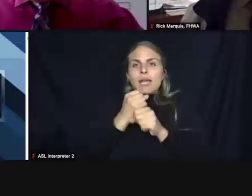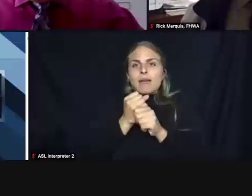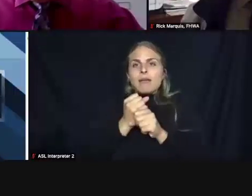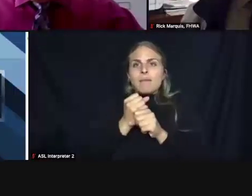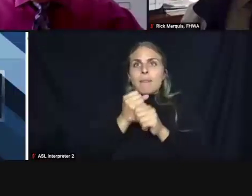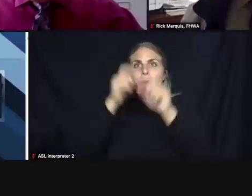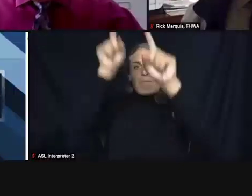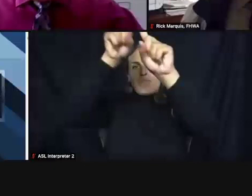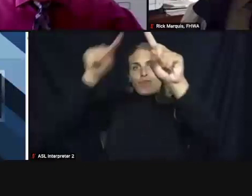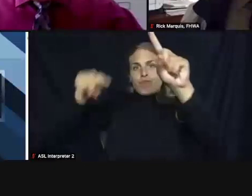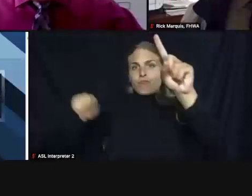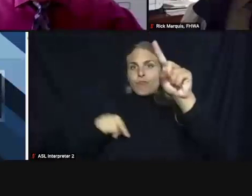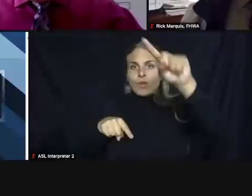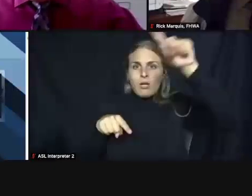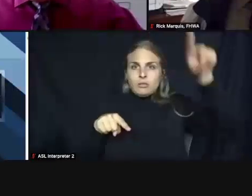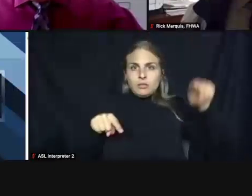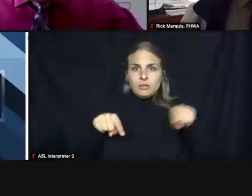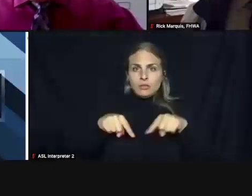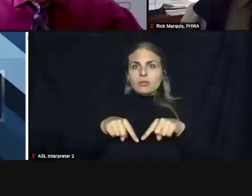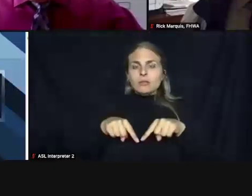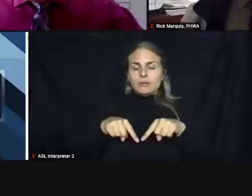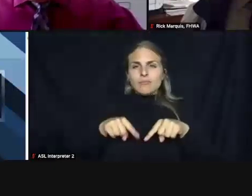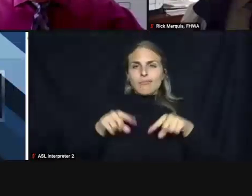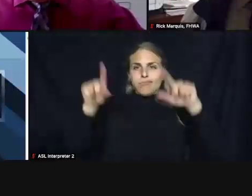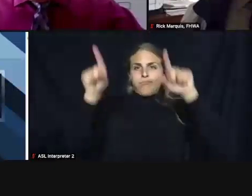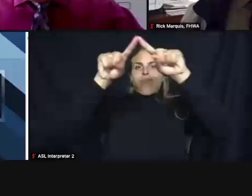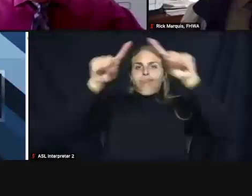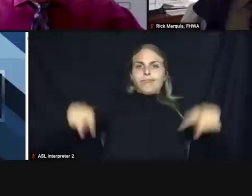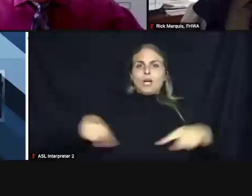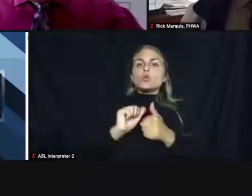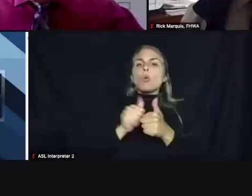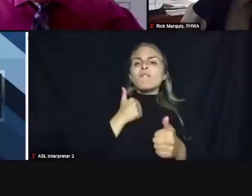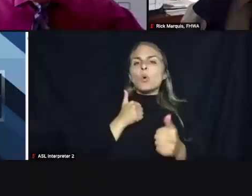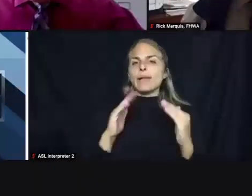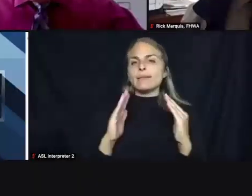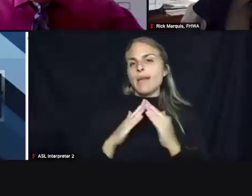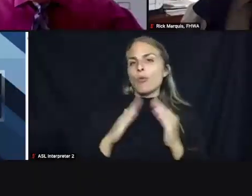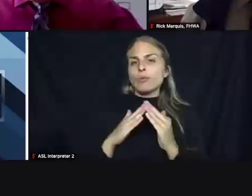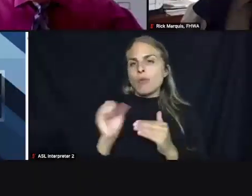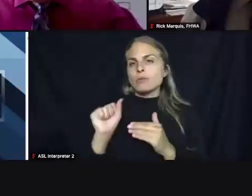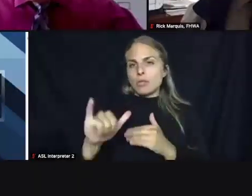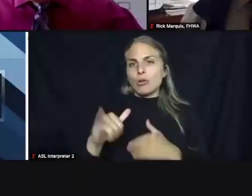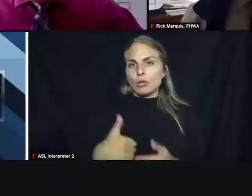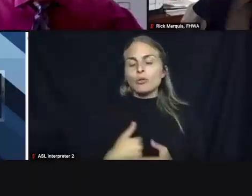481 junto con el 81 y crear una